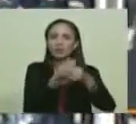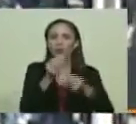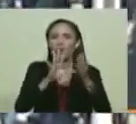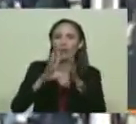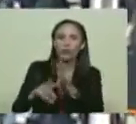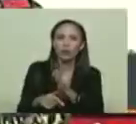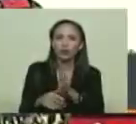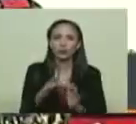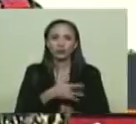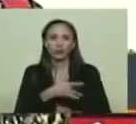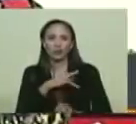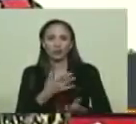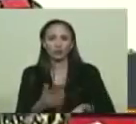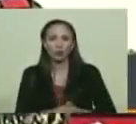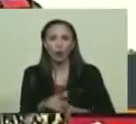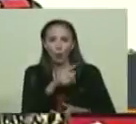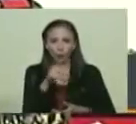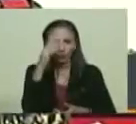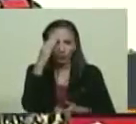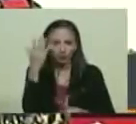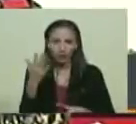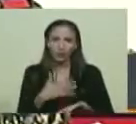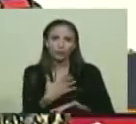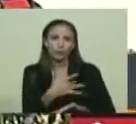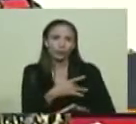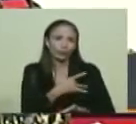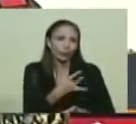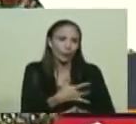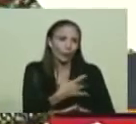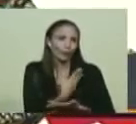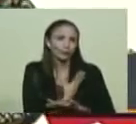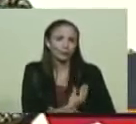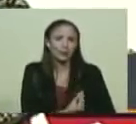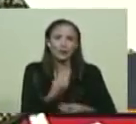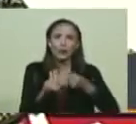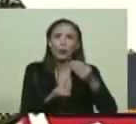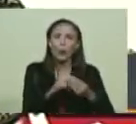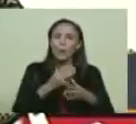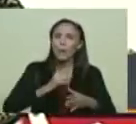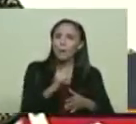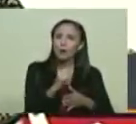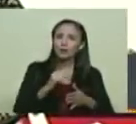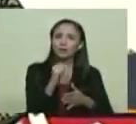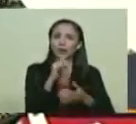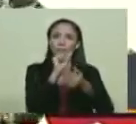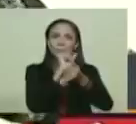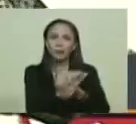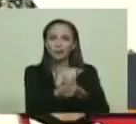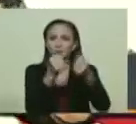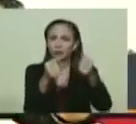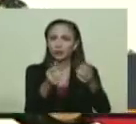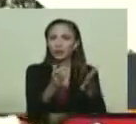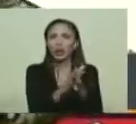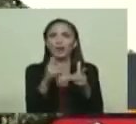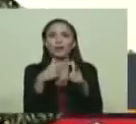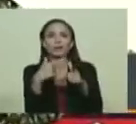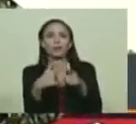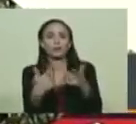aquello. Ustedes me entienden, ¿verdad? Duele. Porque uno dice, ¿y